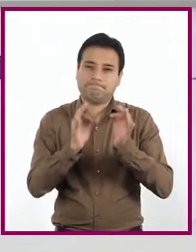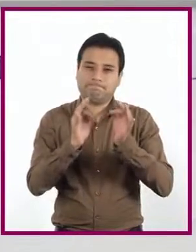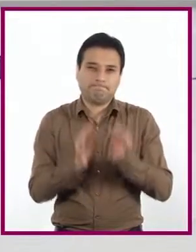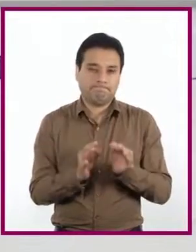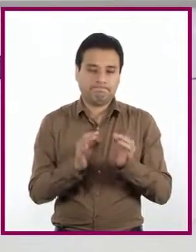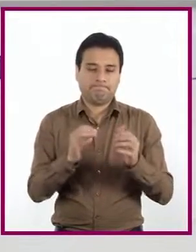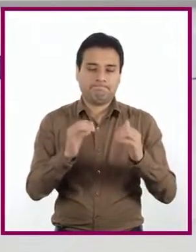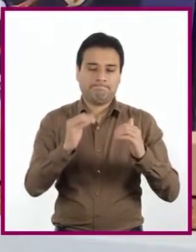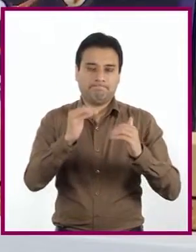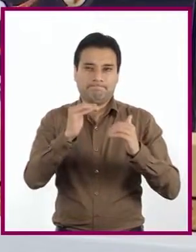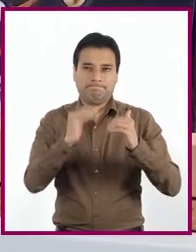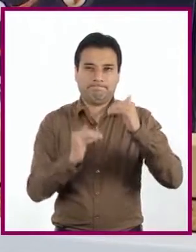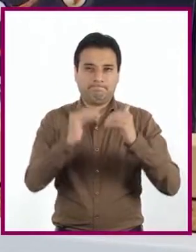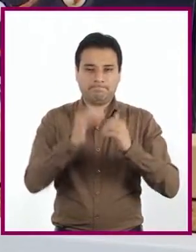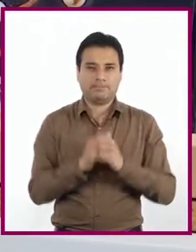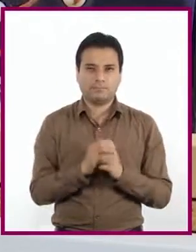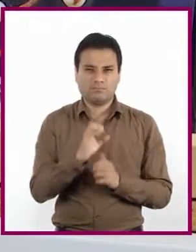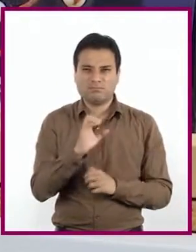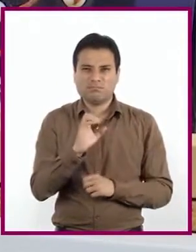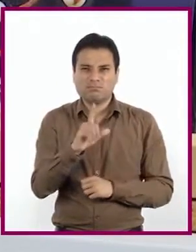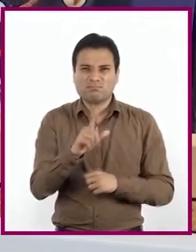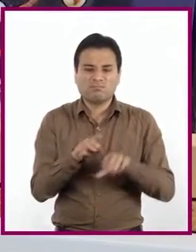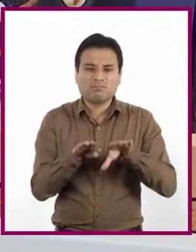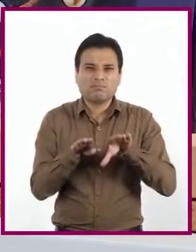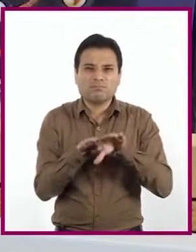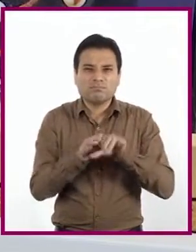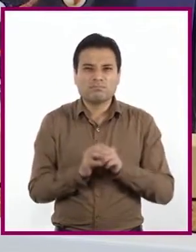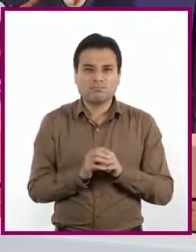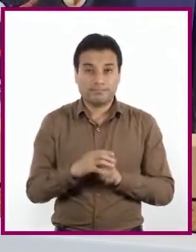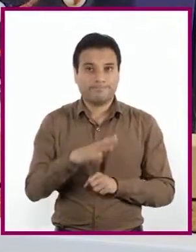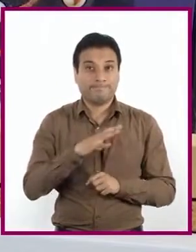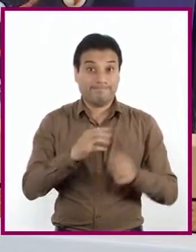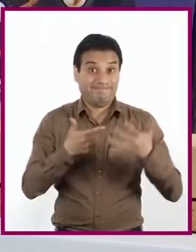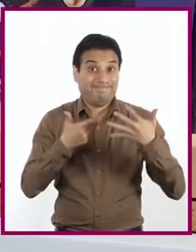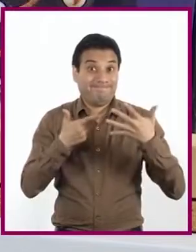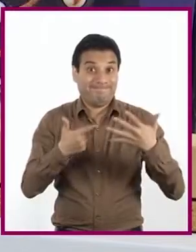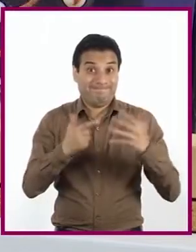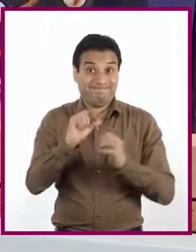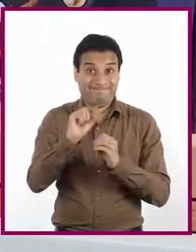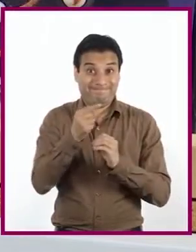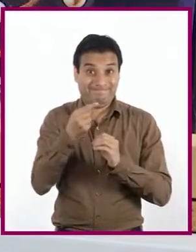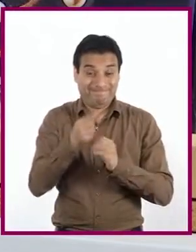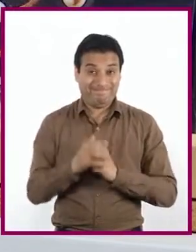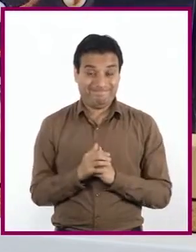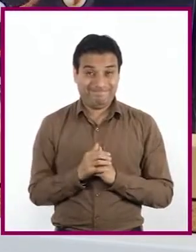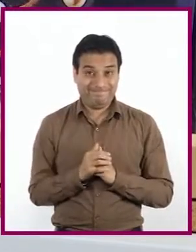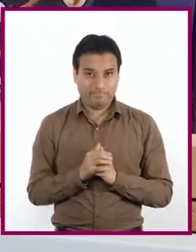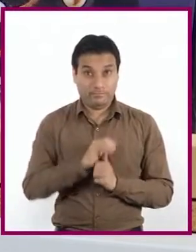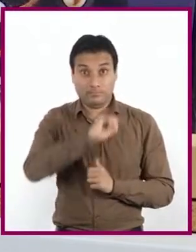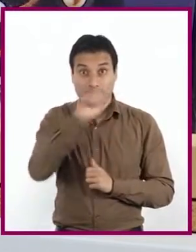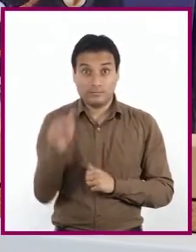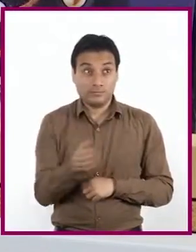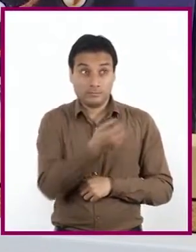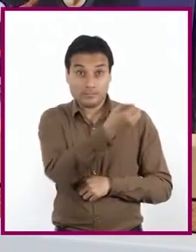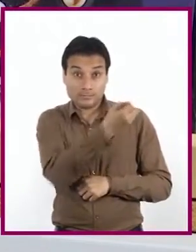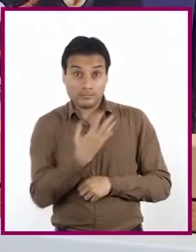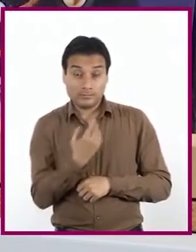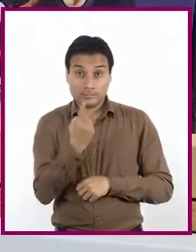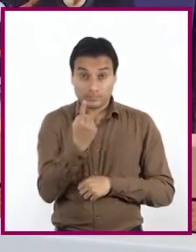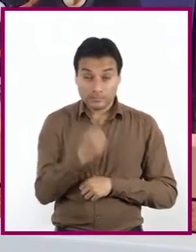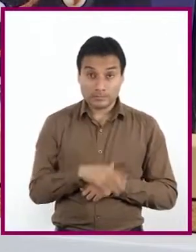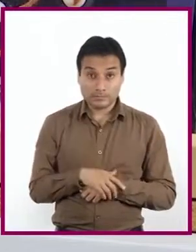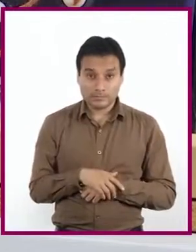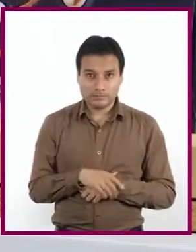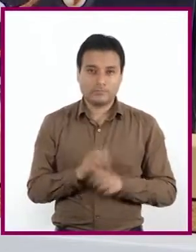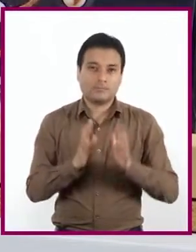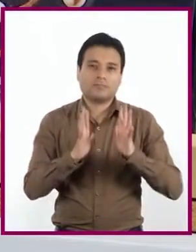¿Qué sucedió con el cloro? El cloro tenía 7 electrones y gana un electrón. Esto le permite